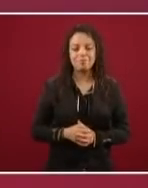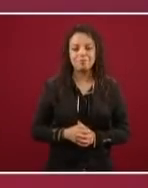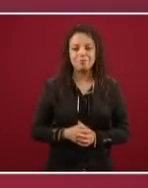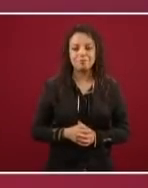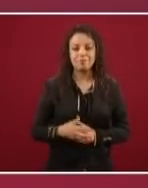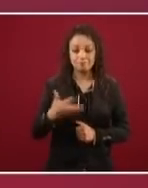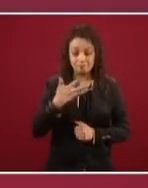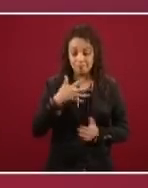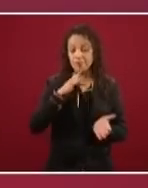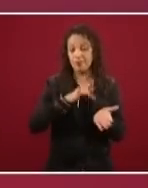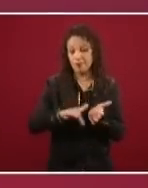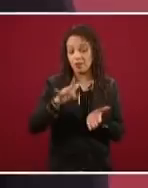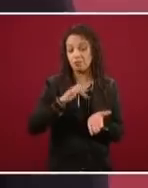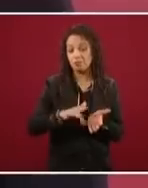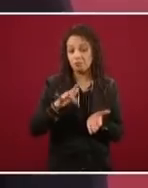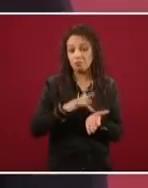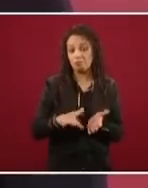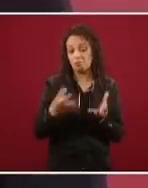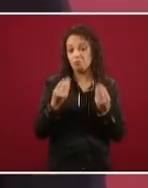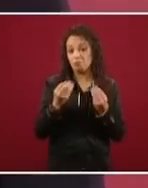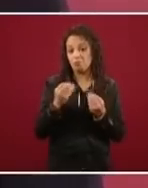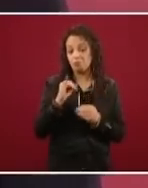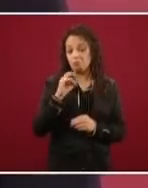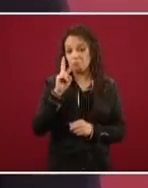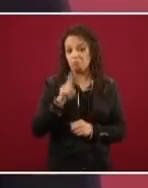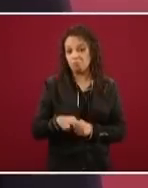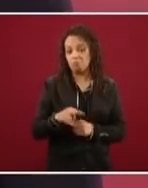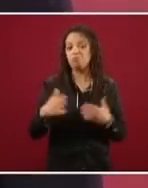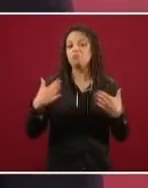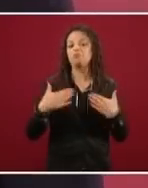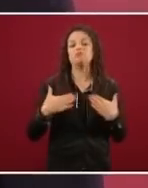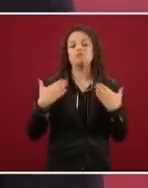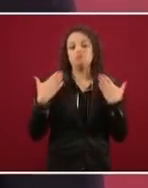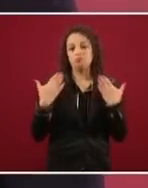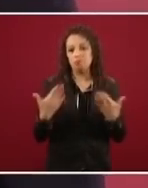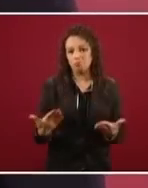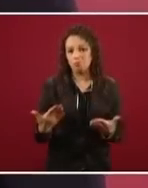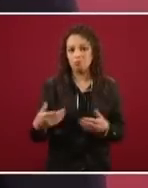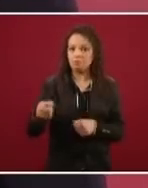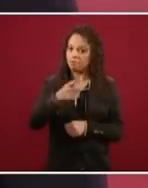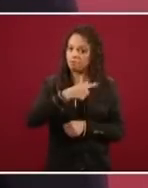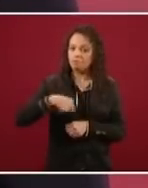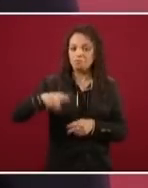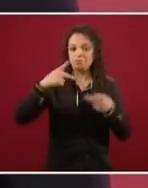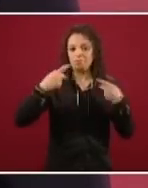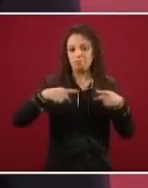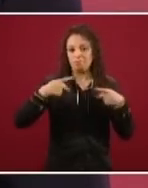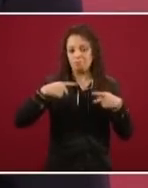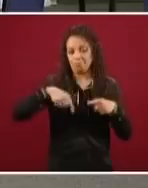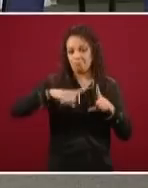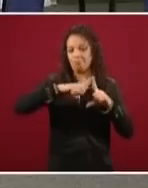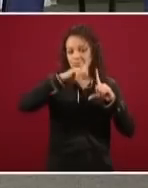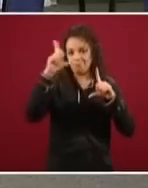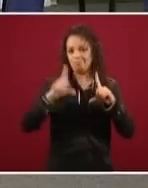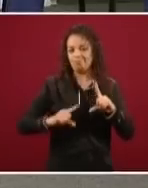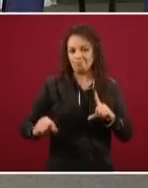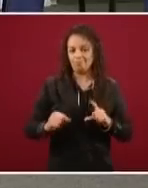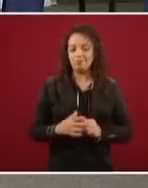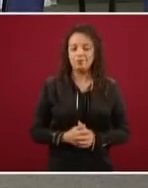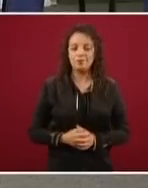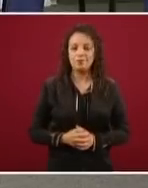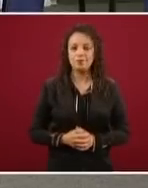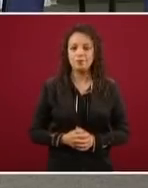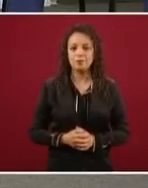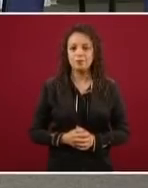apoyo tenemos la confianza de los mexicanos y lo están viendo